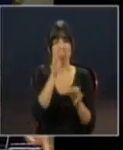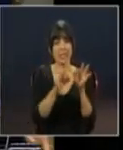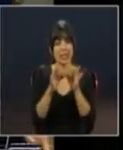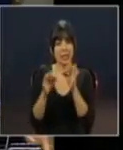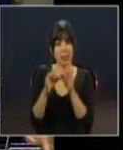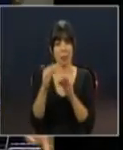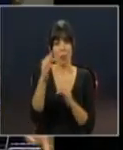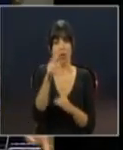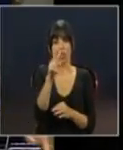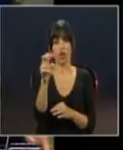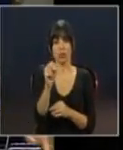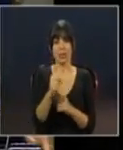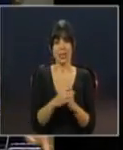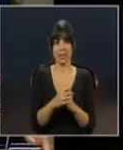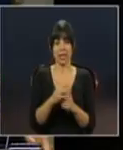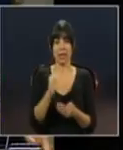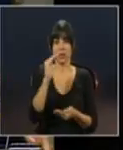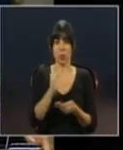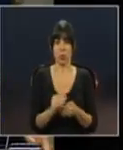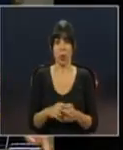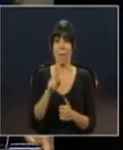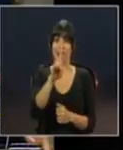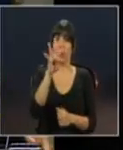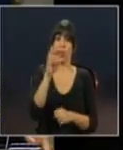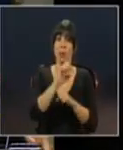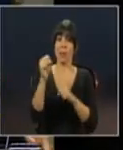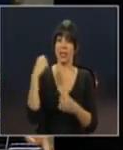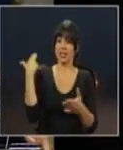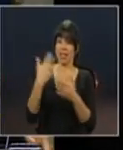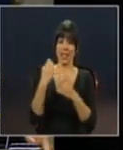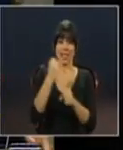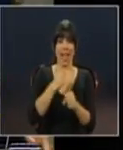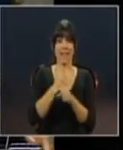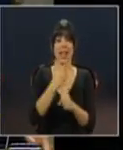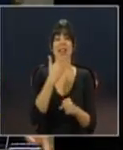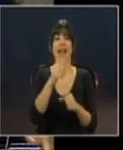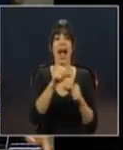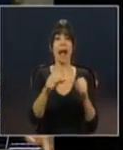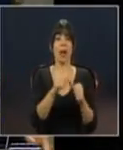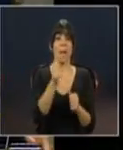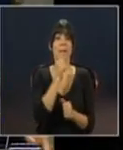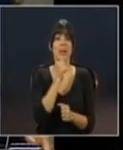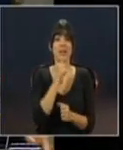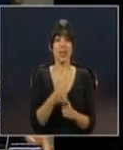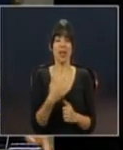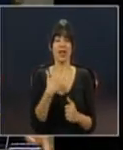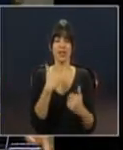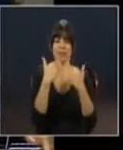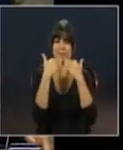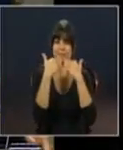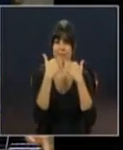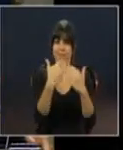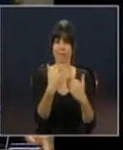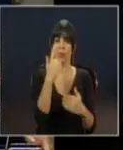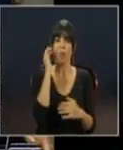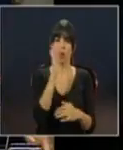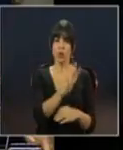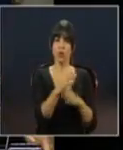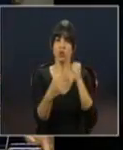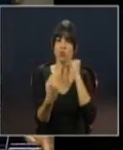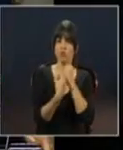meses. En 24 meses de trabajo, con el apoyo del sector privado, al cual le agradezco su